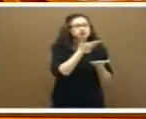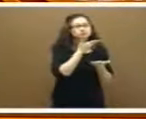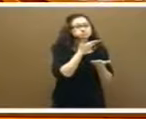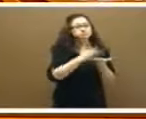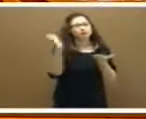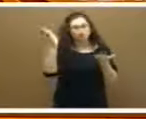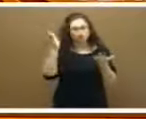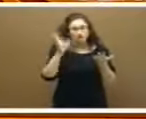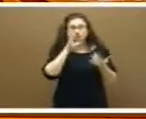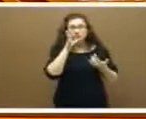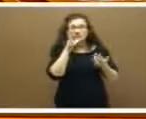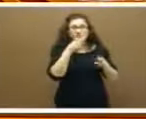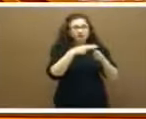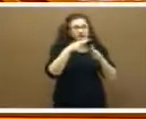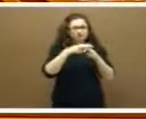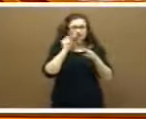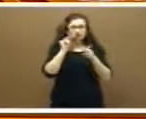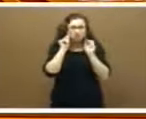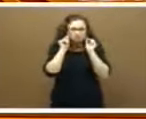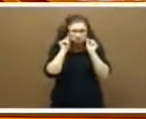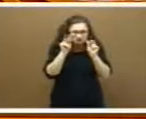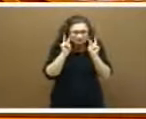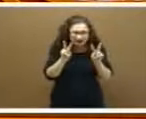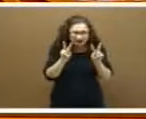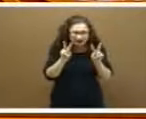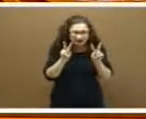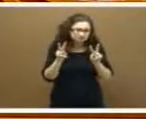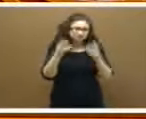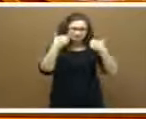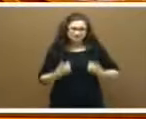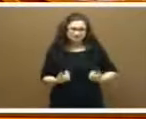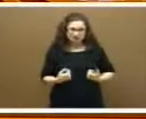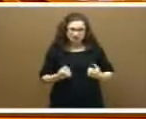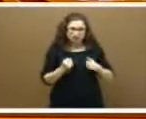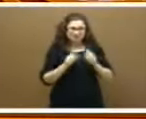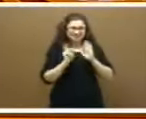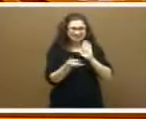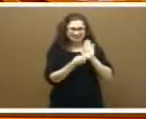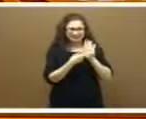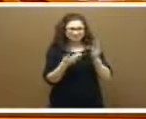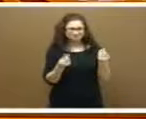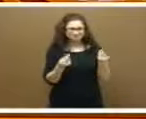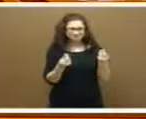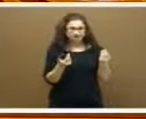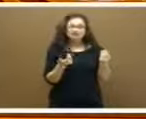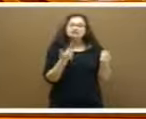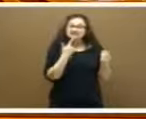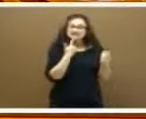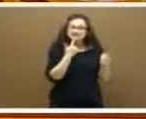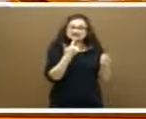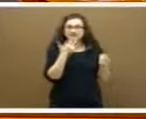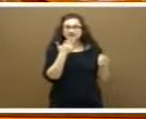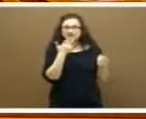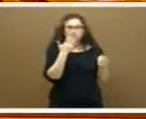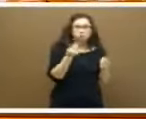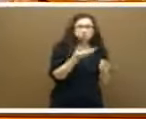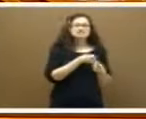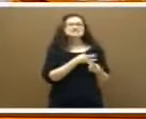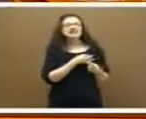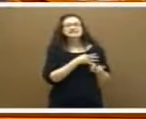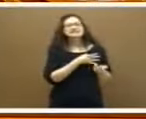muy, muy parcial de lo que es la gestión integrada de la salud. Cuando he dicho que hay muchos sindicalistas, naturalmente van a poner el acento en